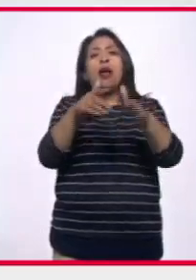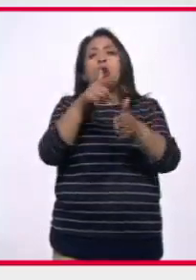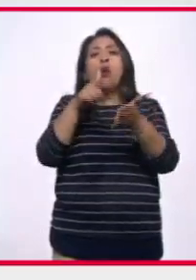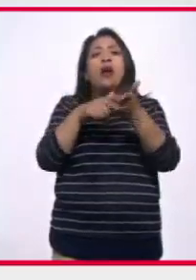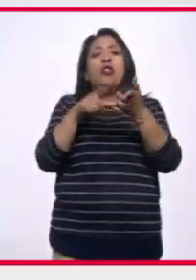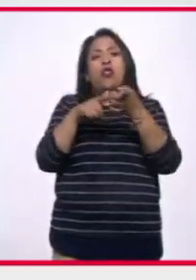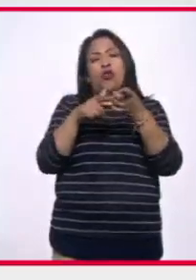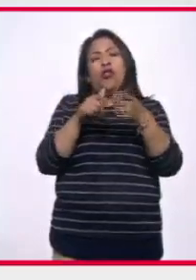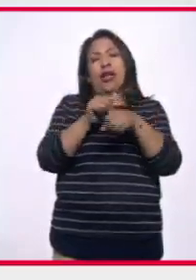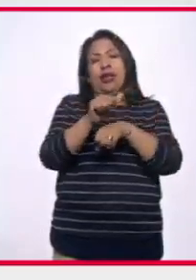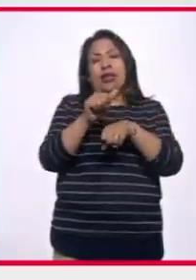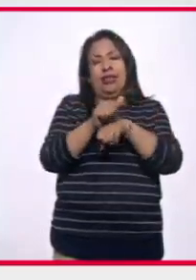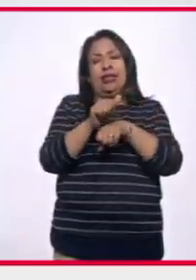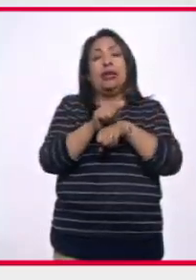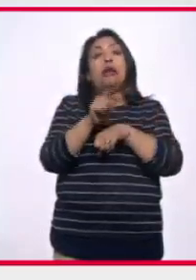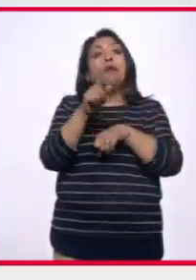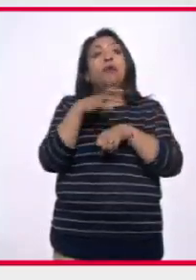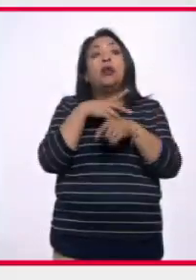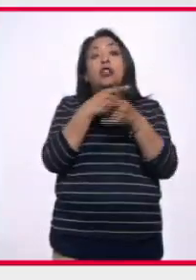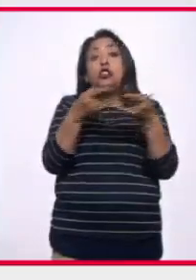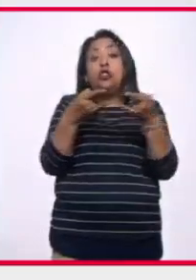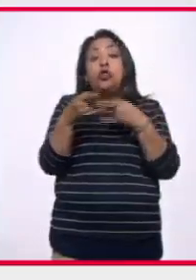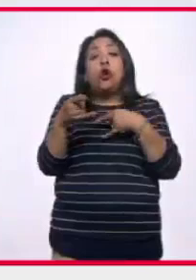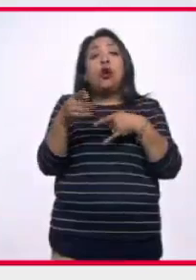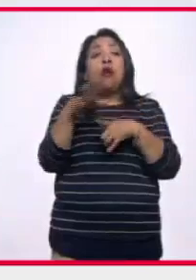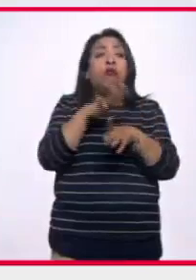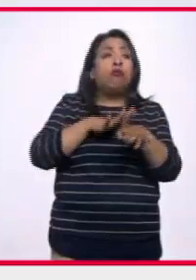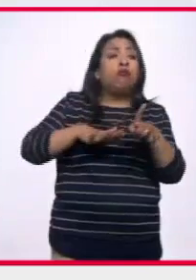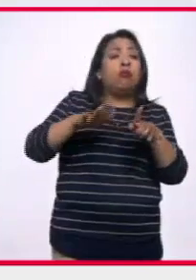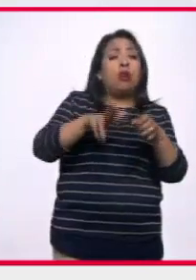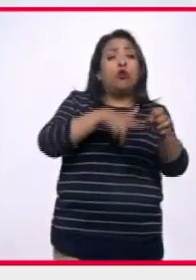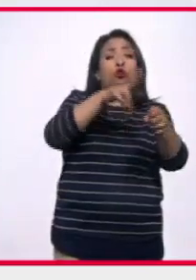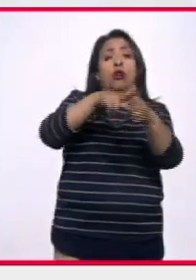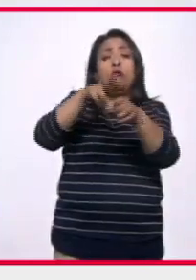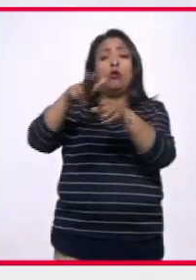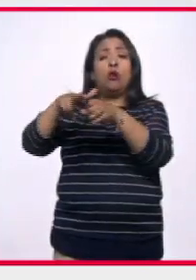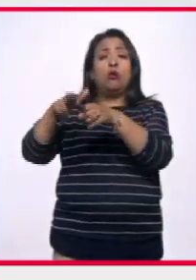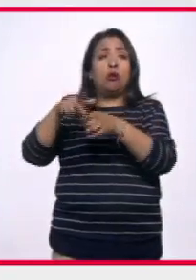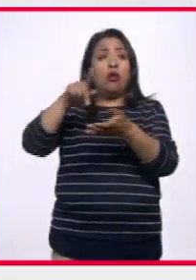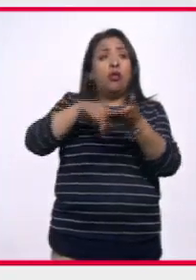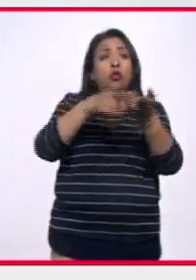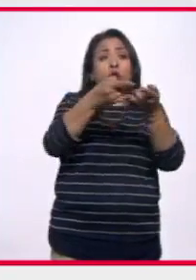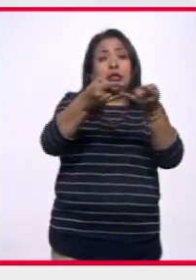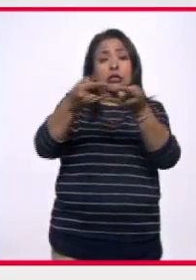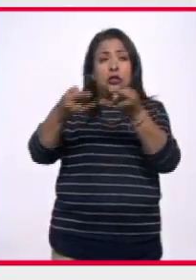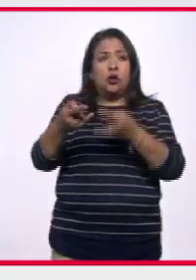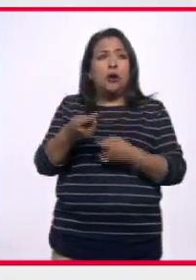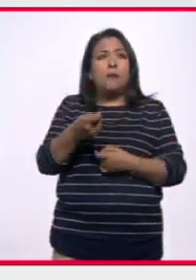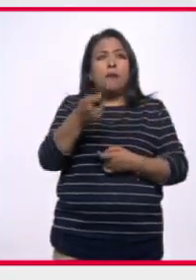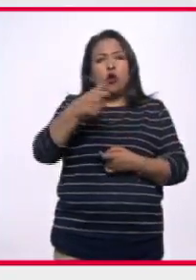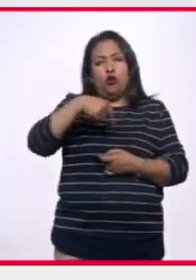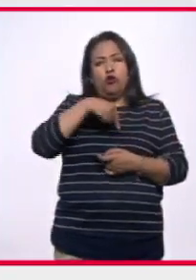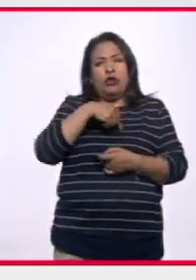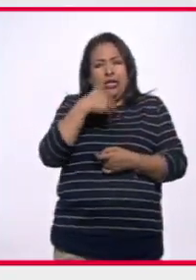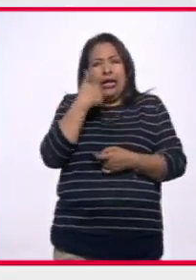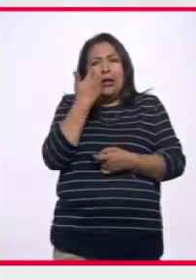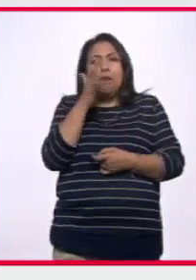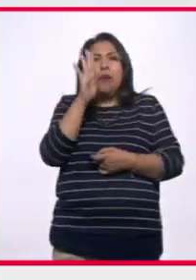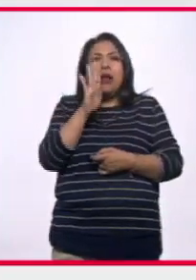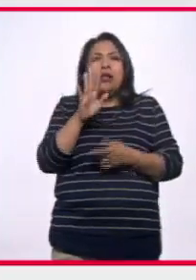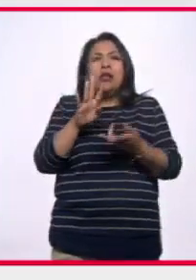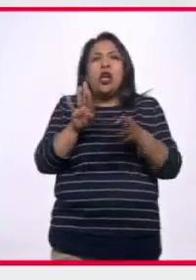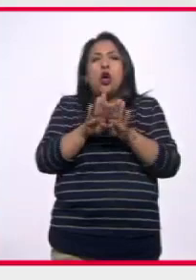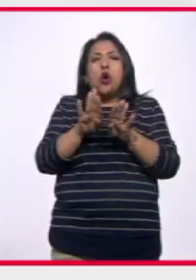de buenos aires- con historias que se desarrollan en medio de la naturaleza un poco lo que teníamos ganas era ser una especie de